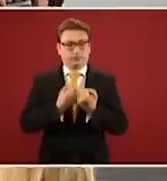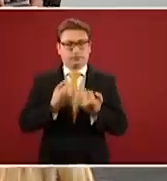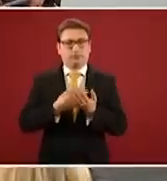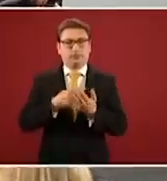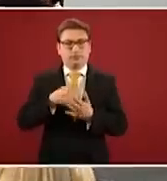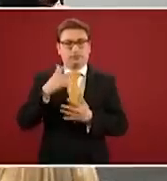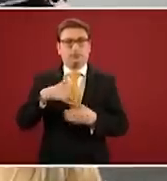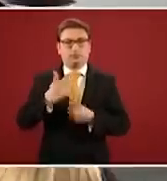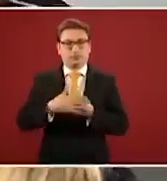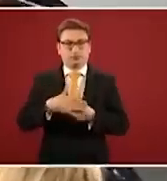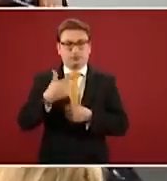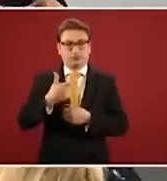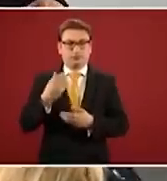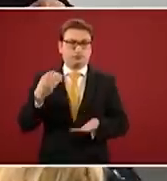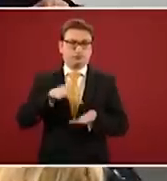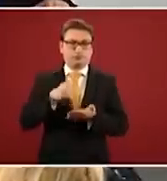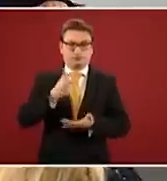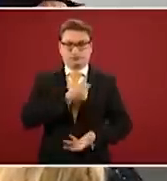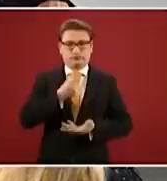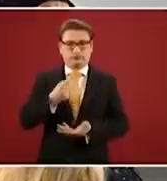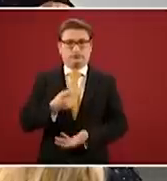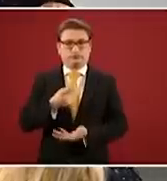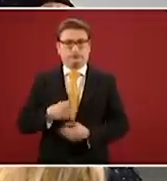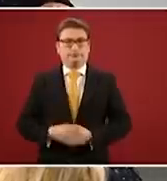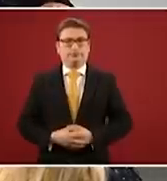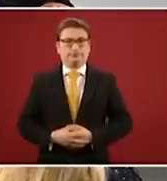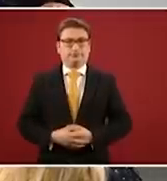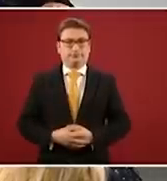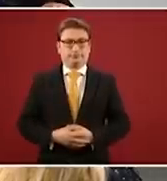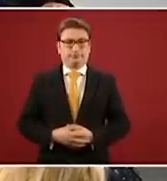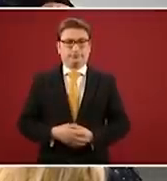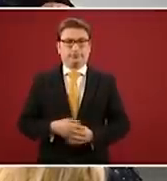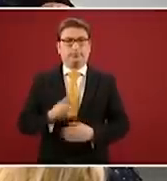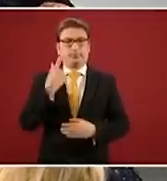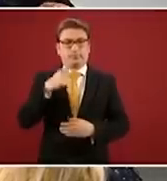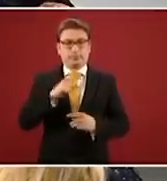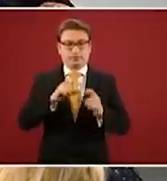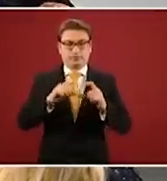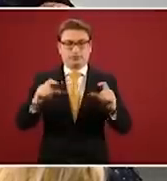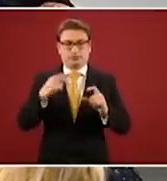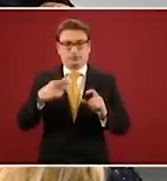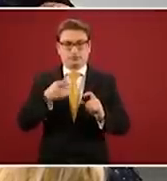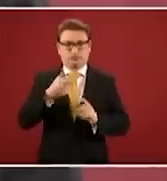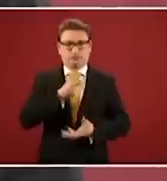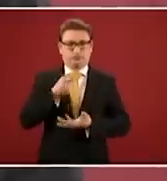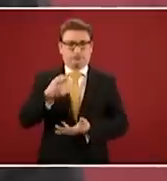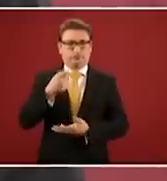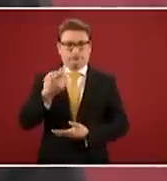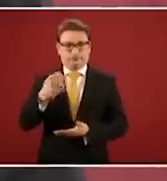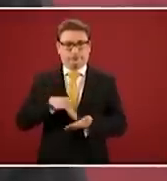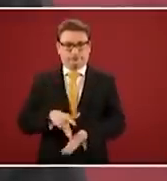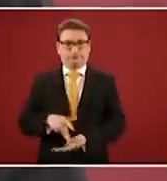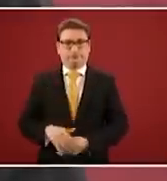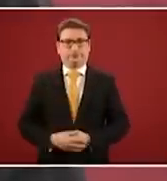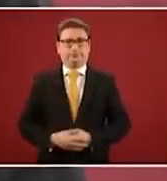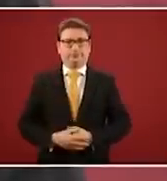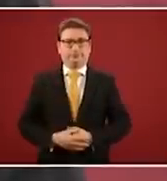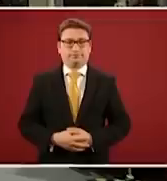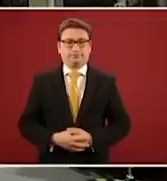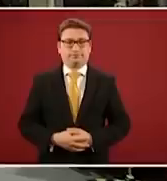el presupuesto, ¿sí?, la partida correspondiente.